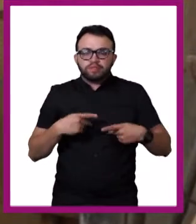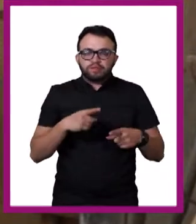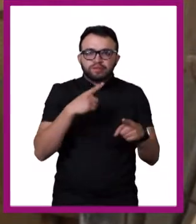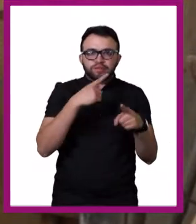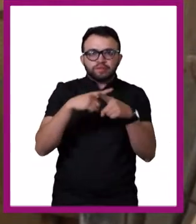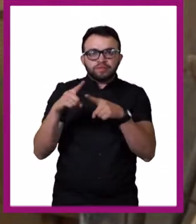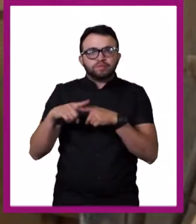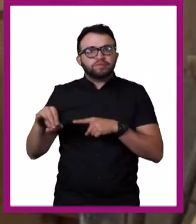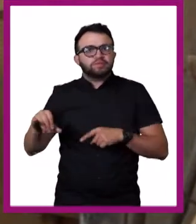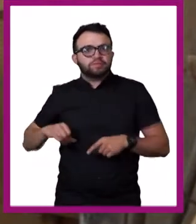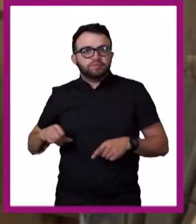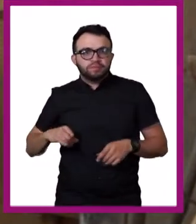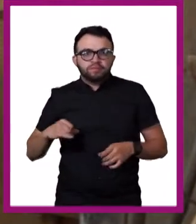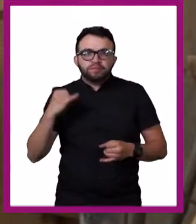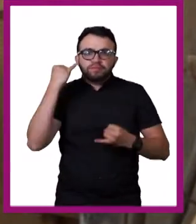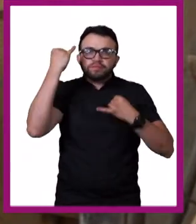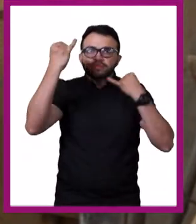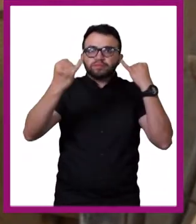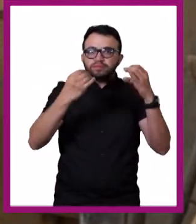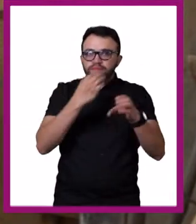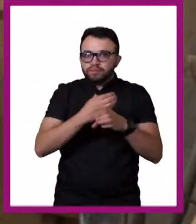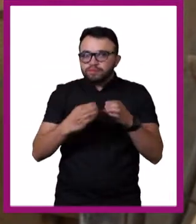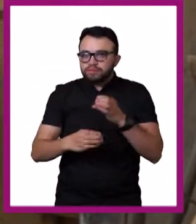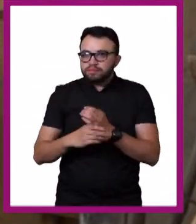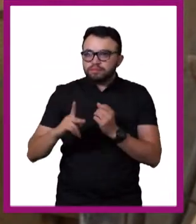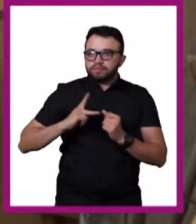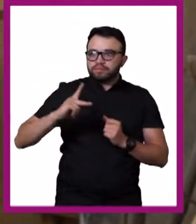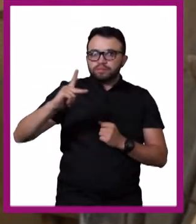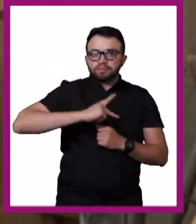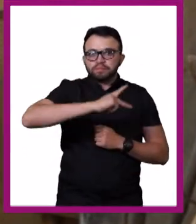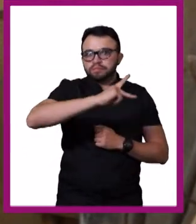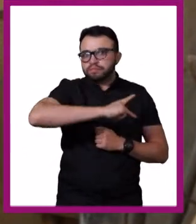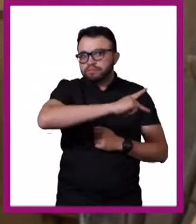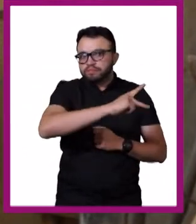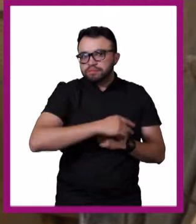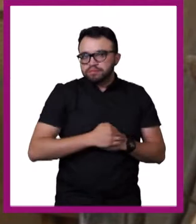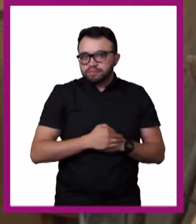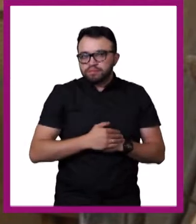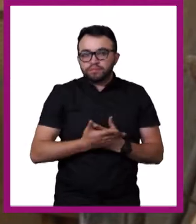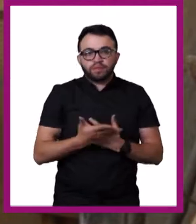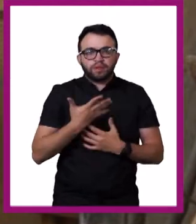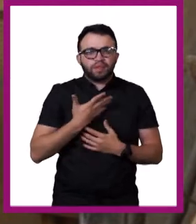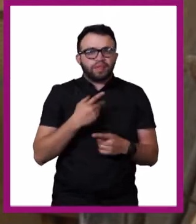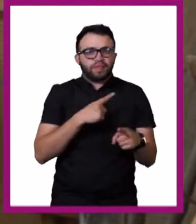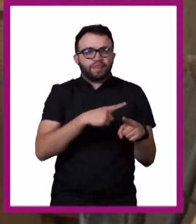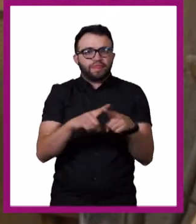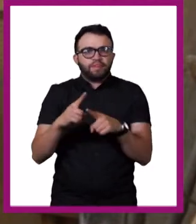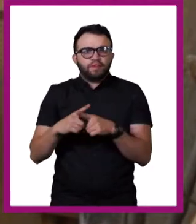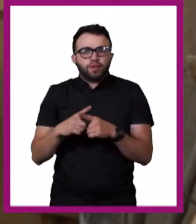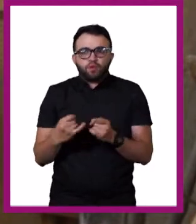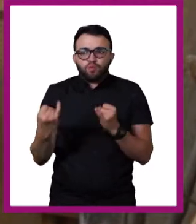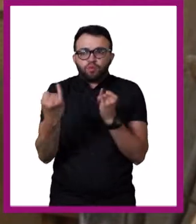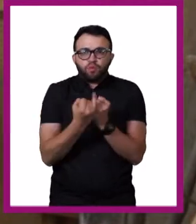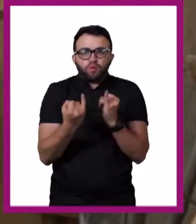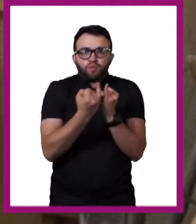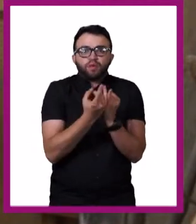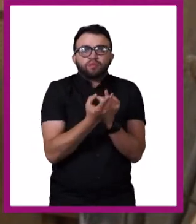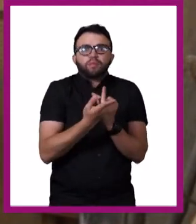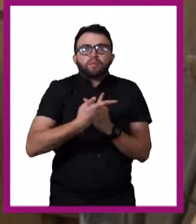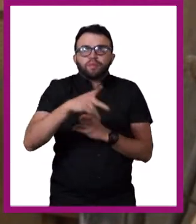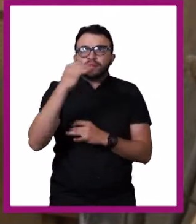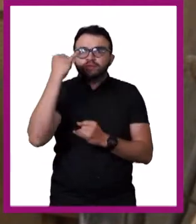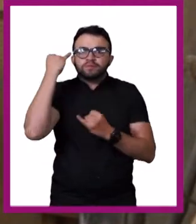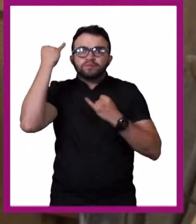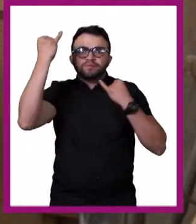inquietudes, no solamente las mismas inquietudes, había inquietudes muy variadas y eso era muy enriquecedor.